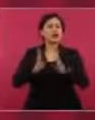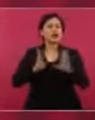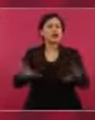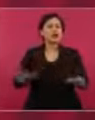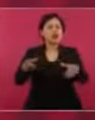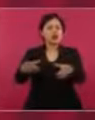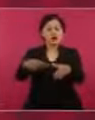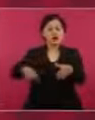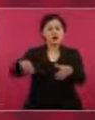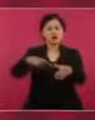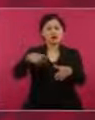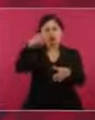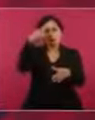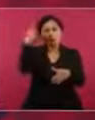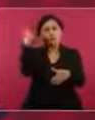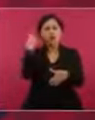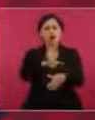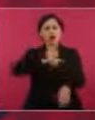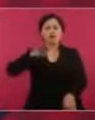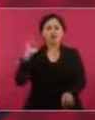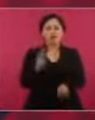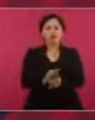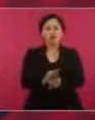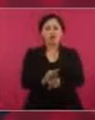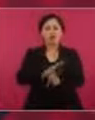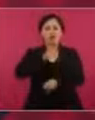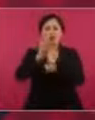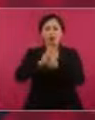para combatir un golpe de Estado,